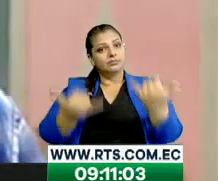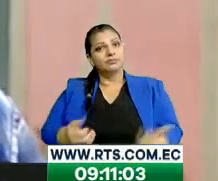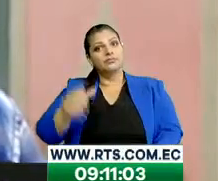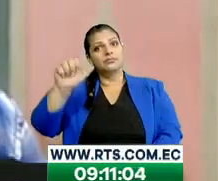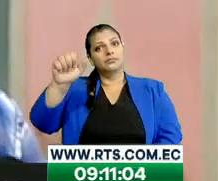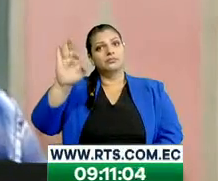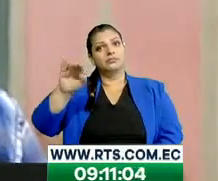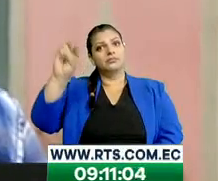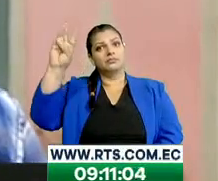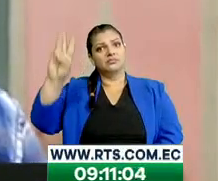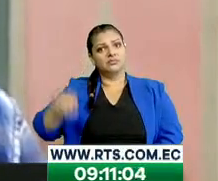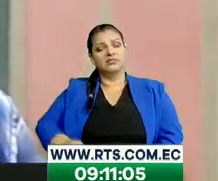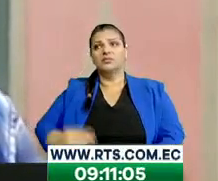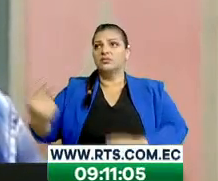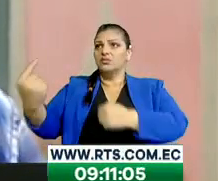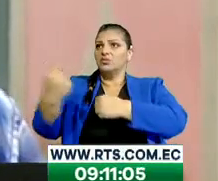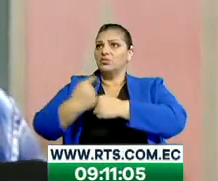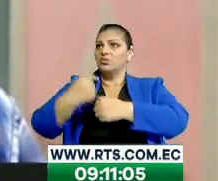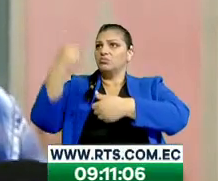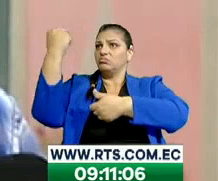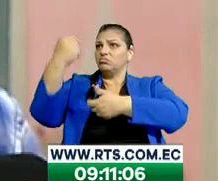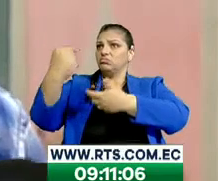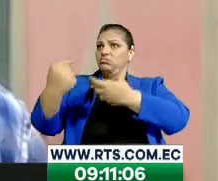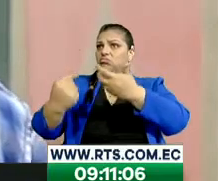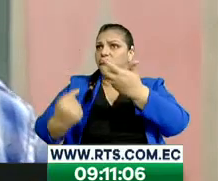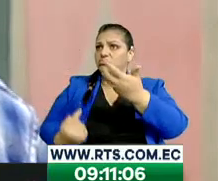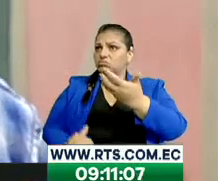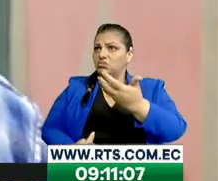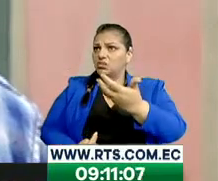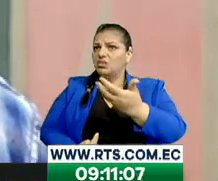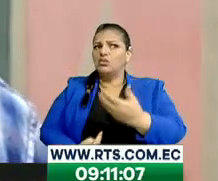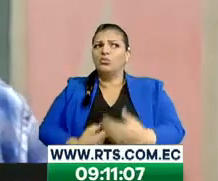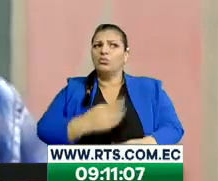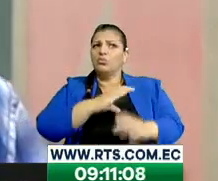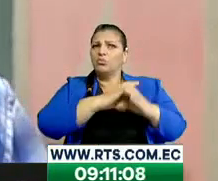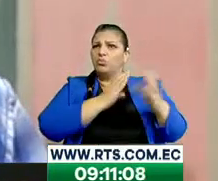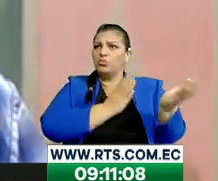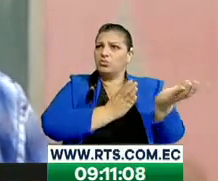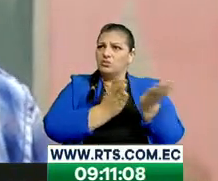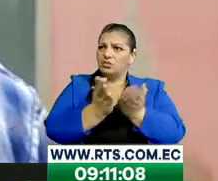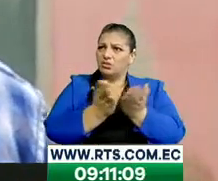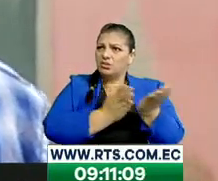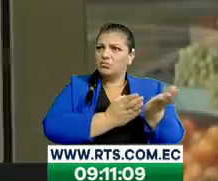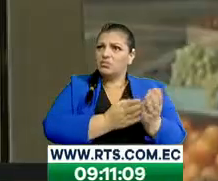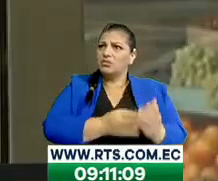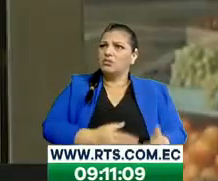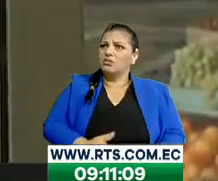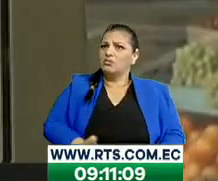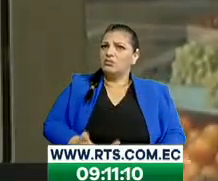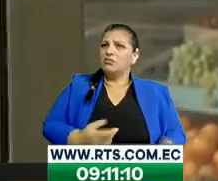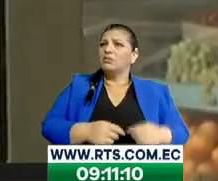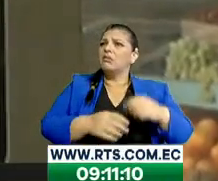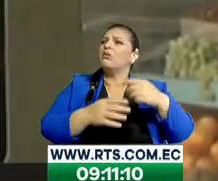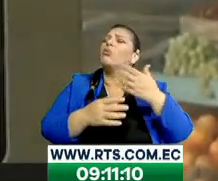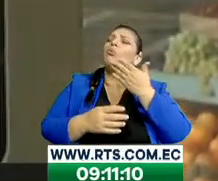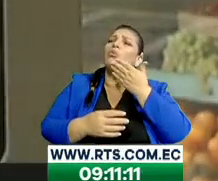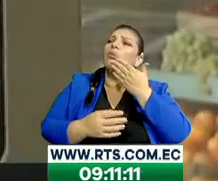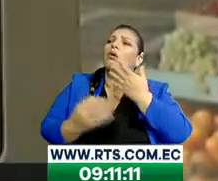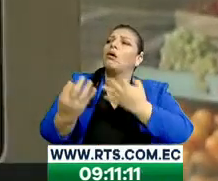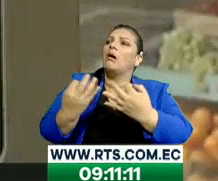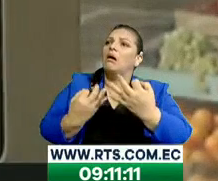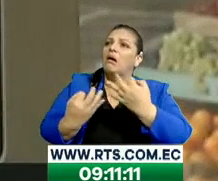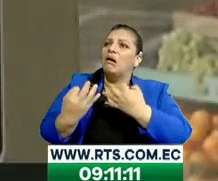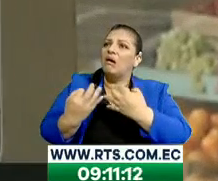ciertas exigencias a esos proveedores y se han homologado para dar el respectivo servicio, que se maneja con el consorcio Aurora. De su parte, los usuarios